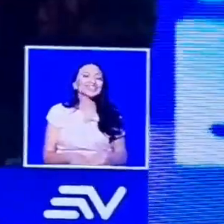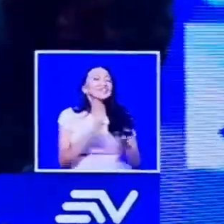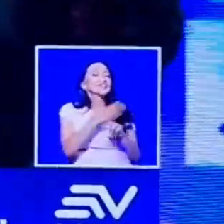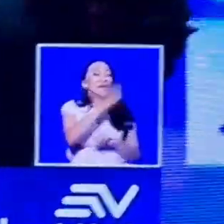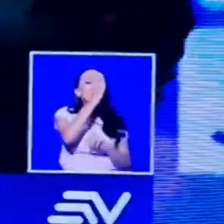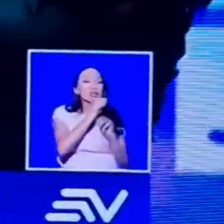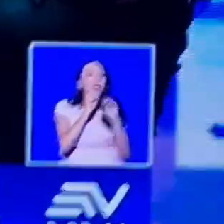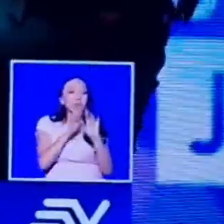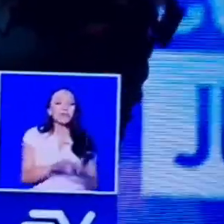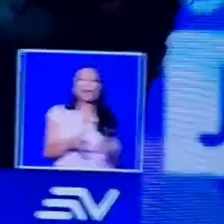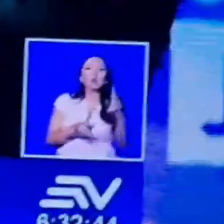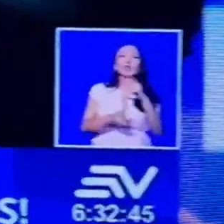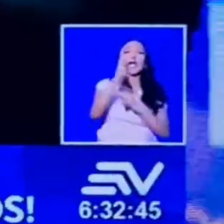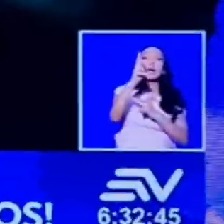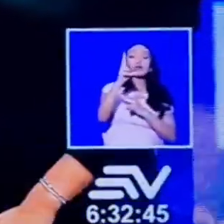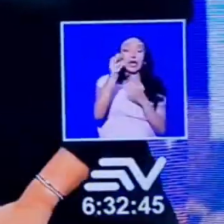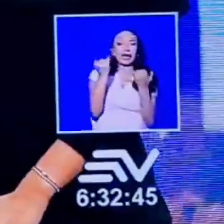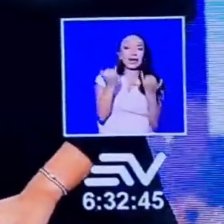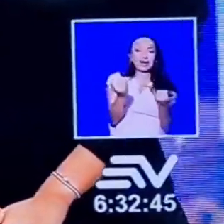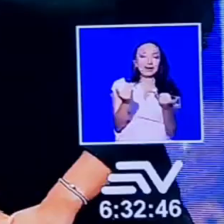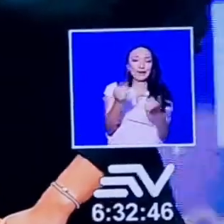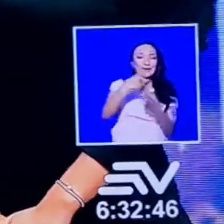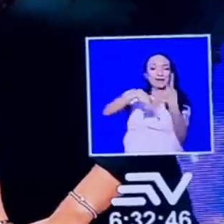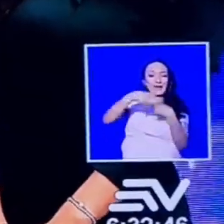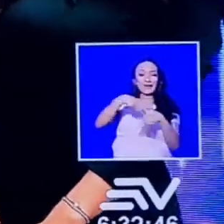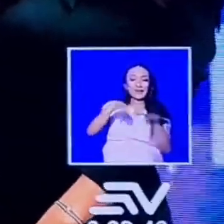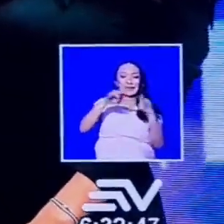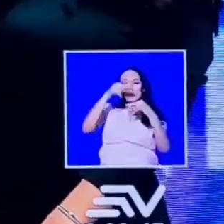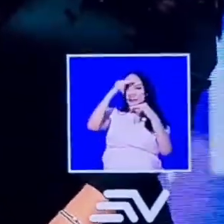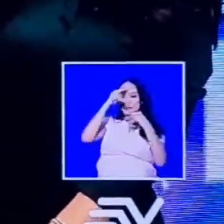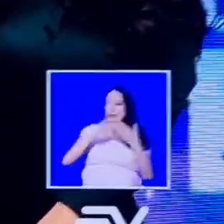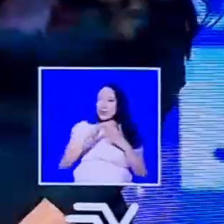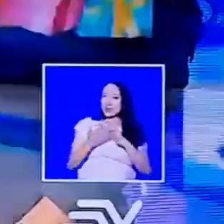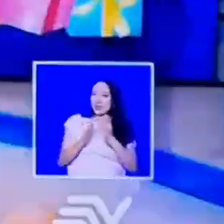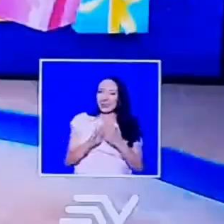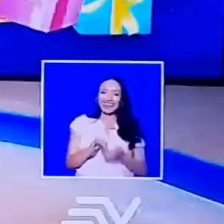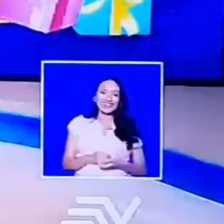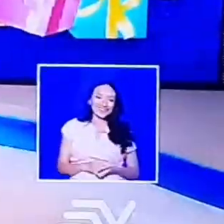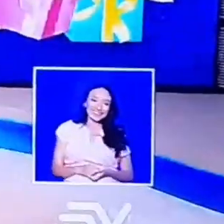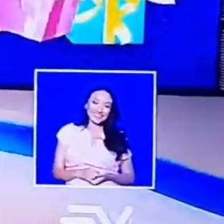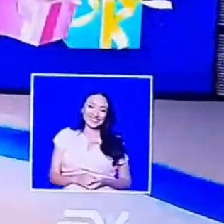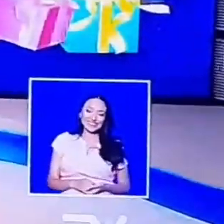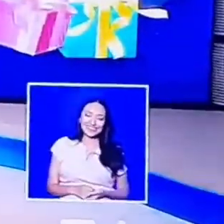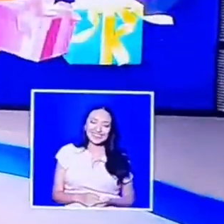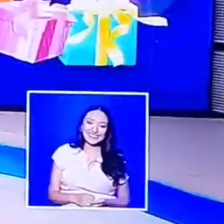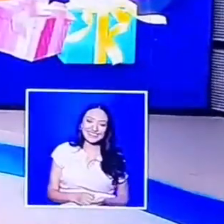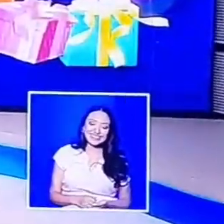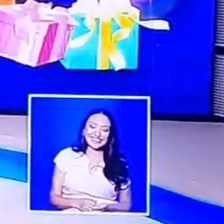siempre. Hacemos una pausa comercial para seguir. Regresamos. Eso es feliz. Es la comunidad.